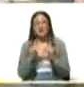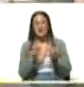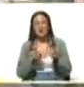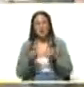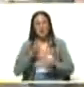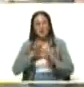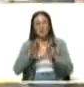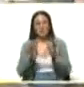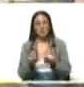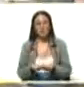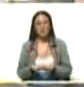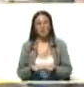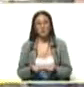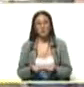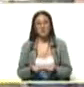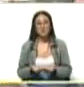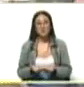mundo.